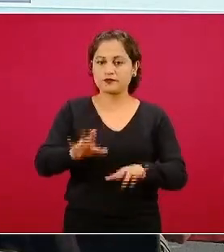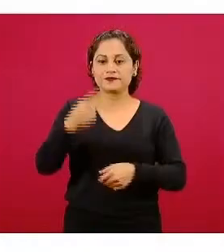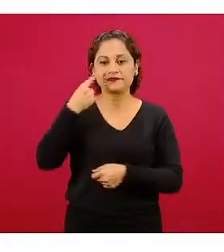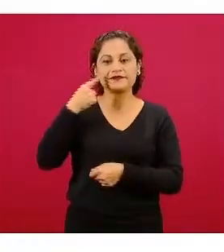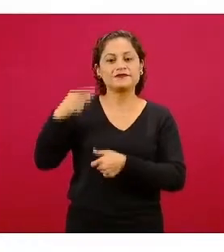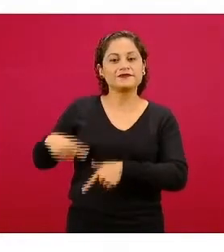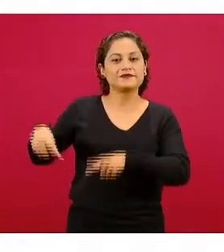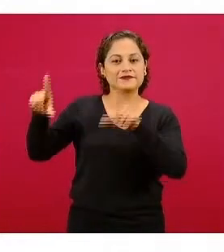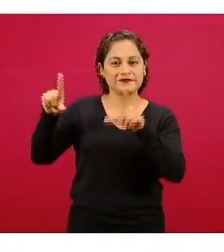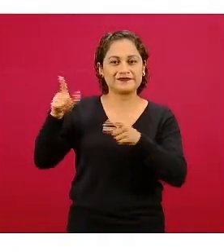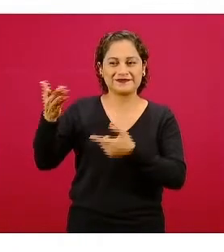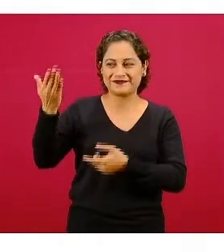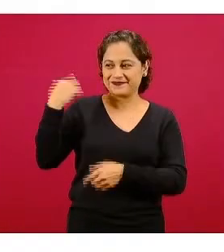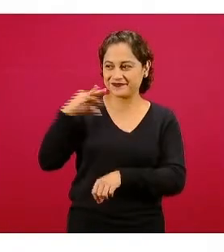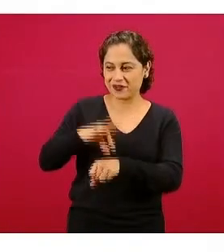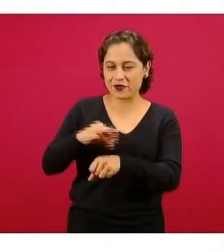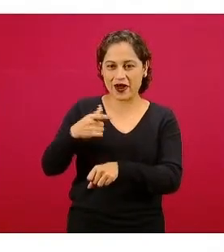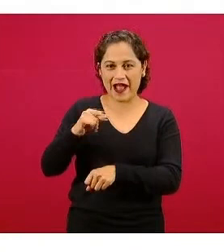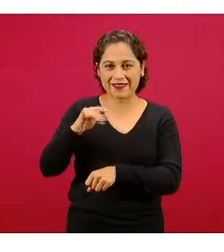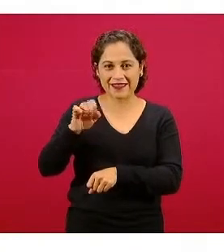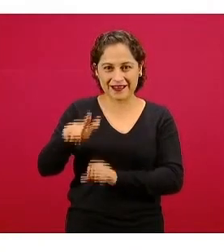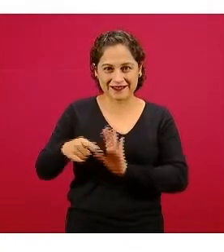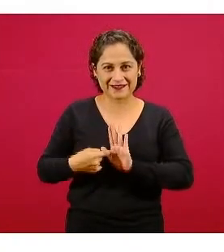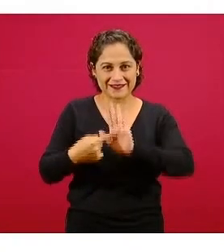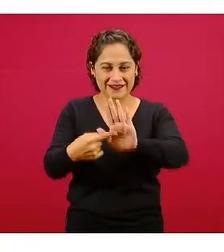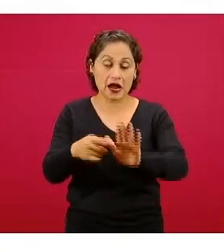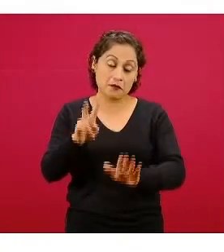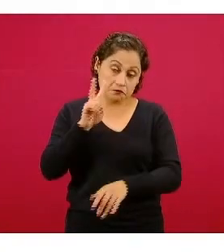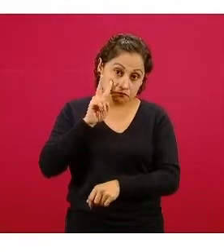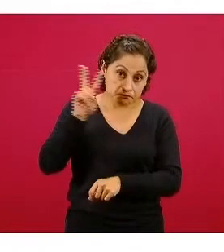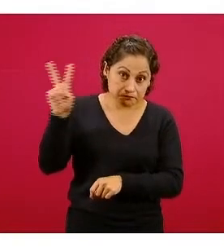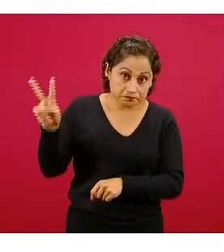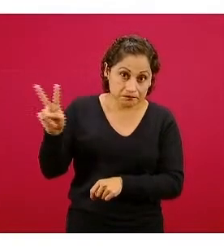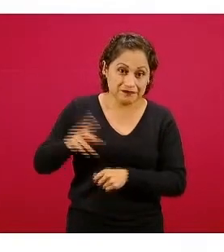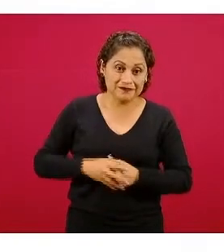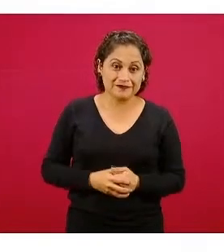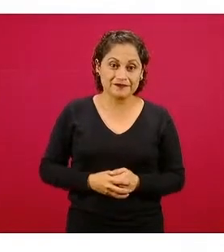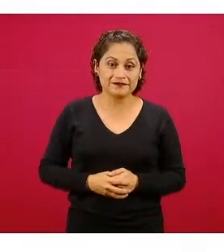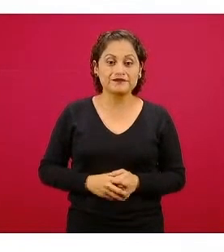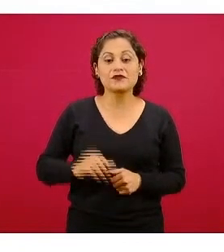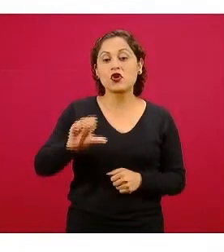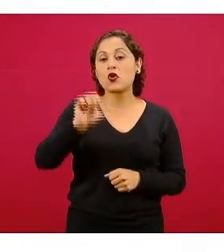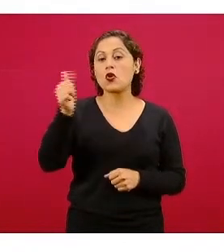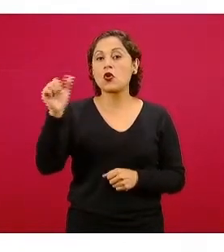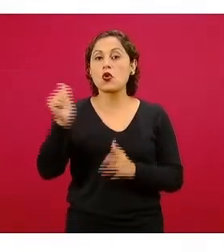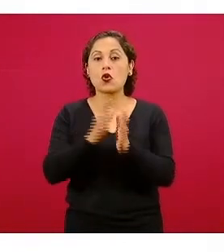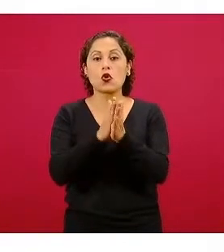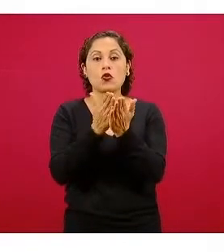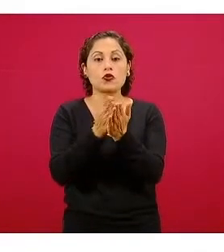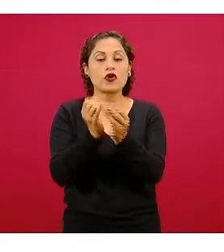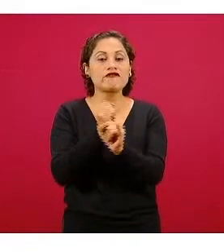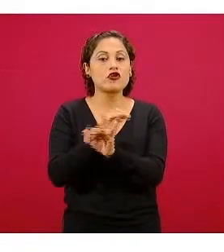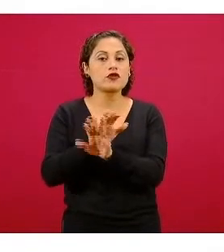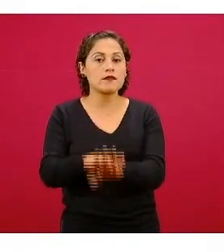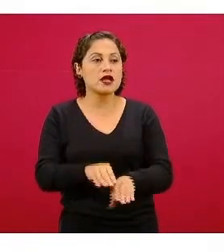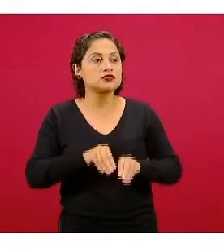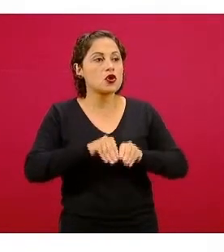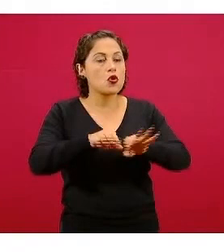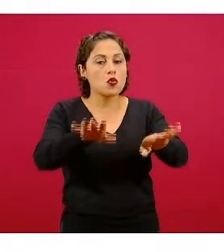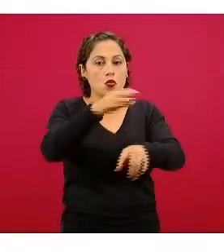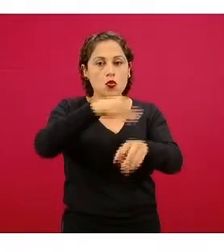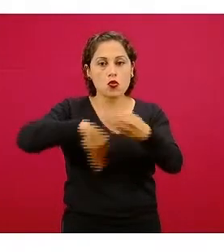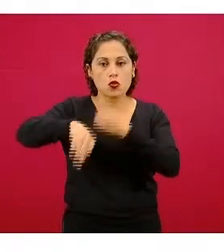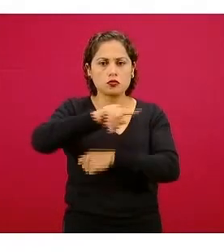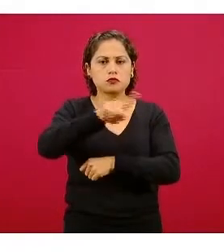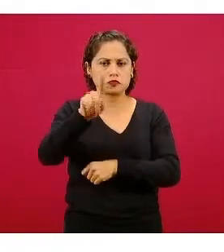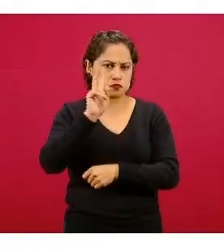imagen de su sana distancia, pero bueno, de eso sí, pero aquí tenemos otro material promocional que va a estar circulando en